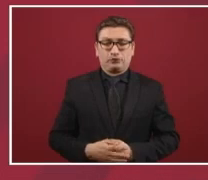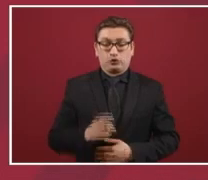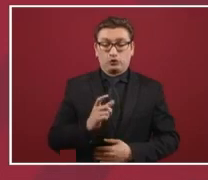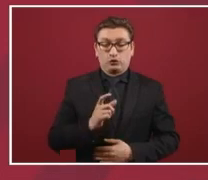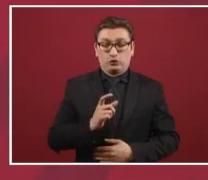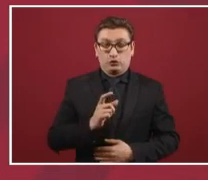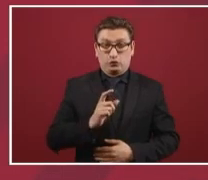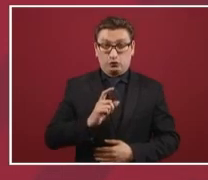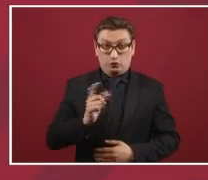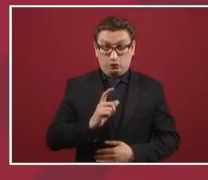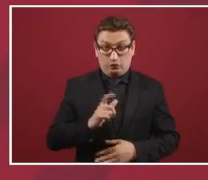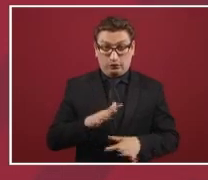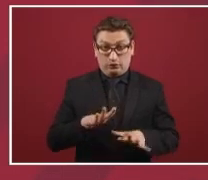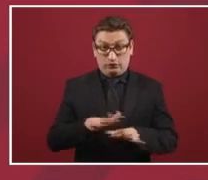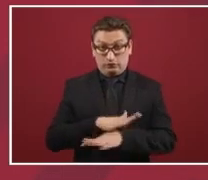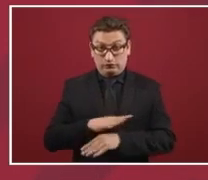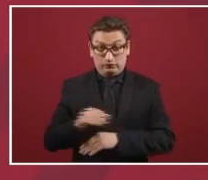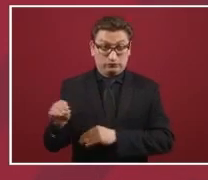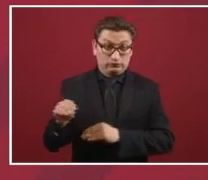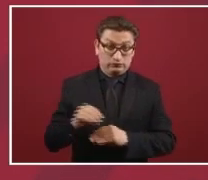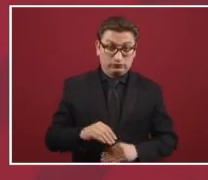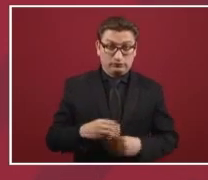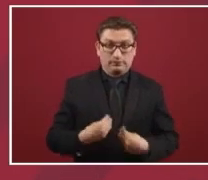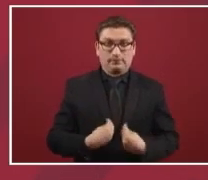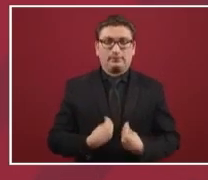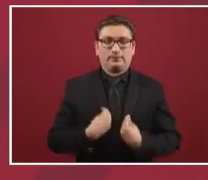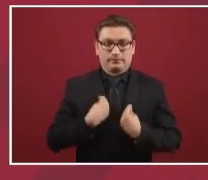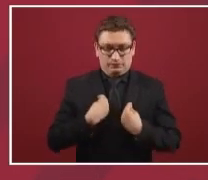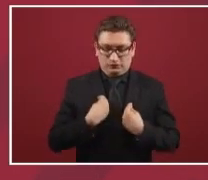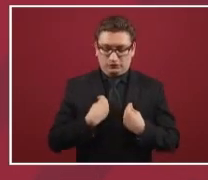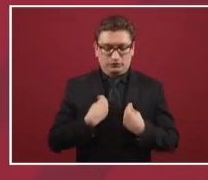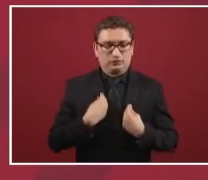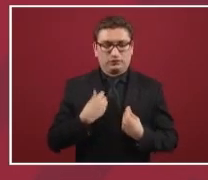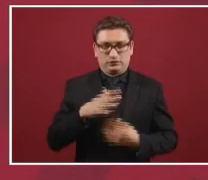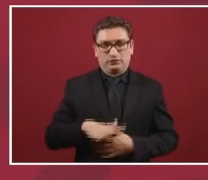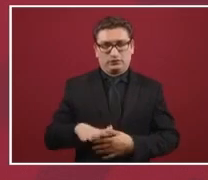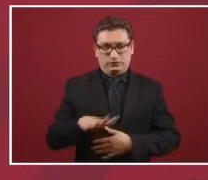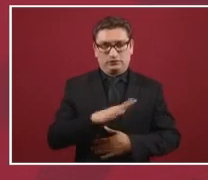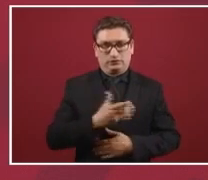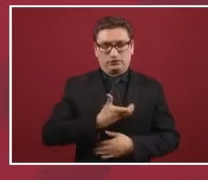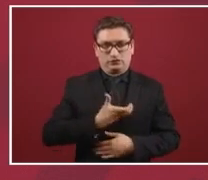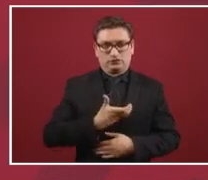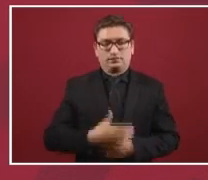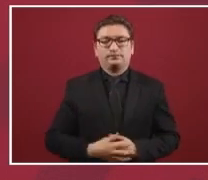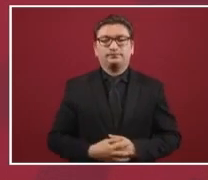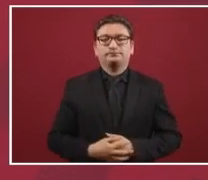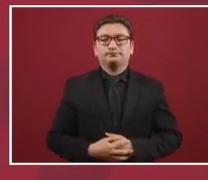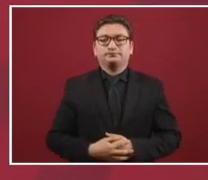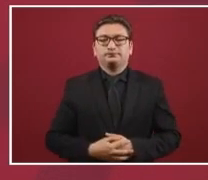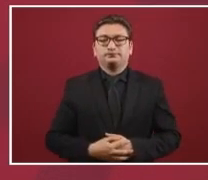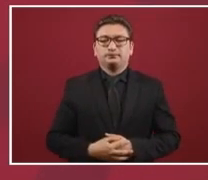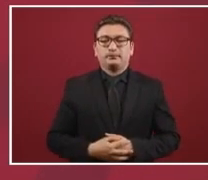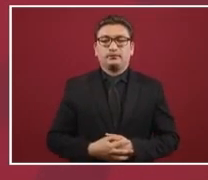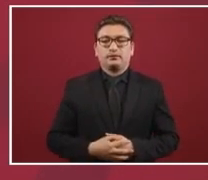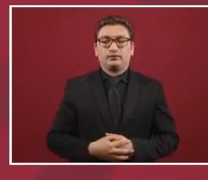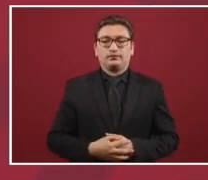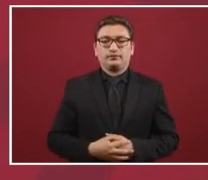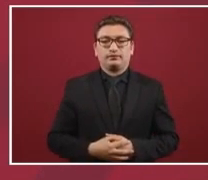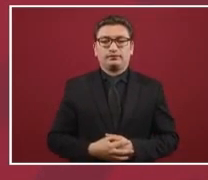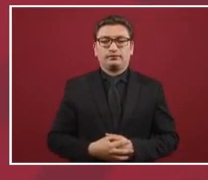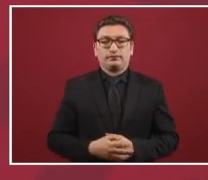traslademos a vivir en definitiva al Palacio, en el